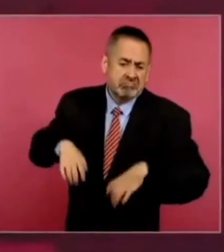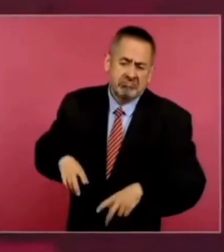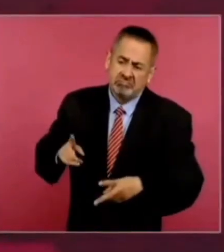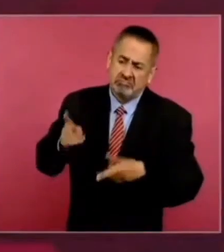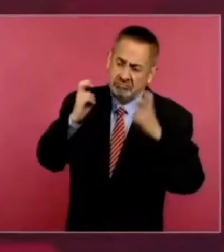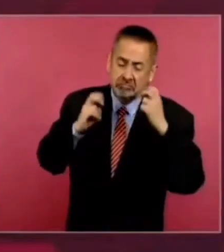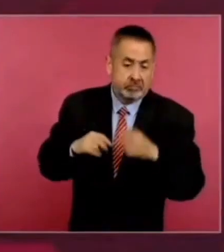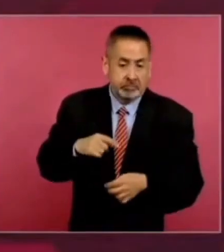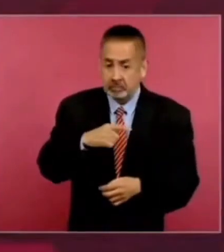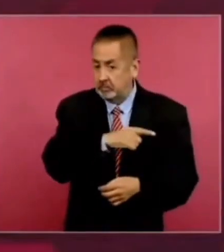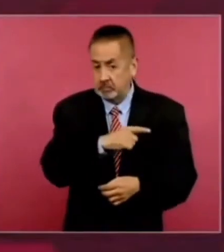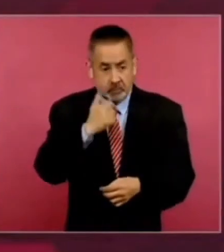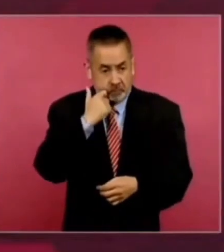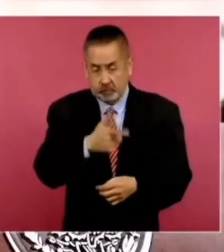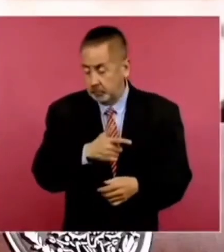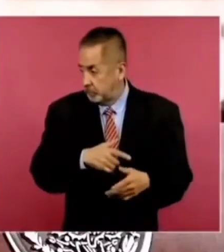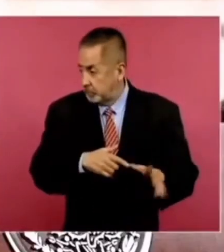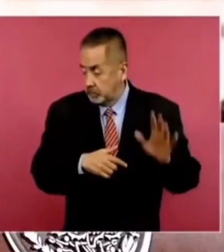que no quieren